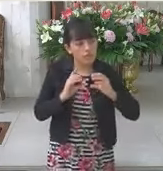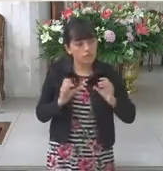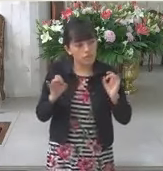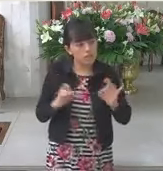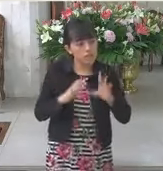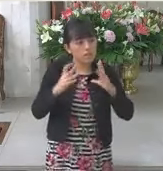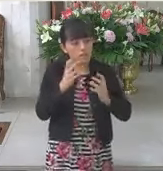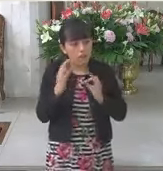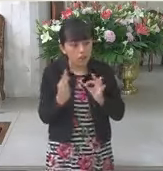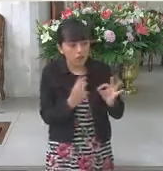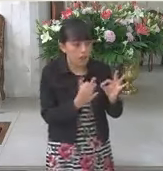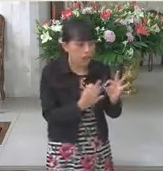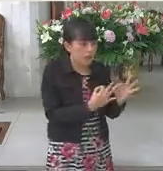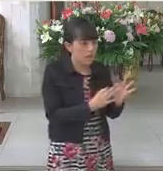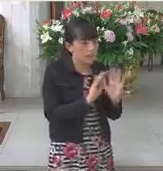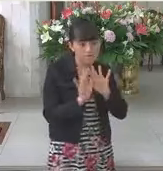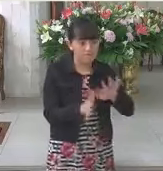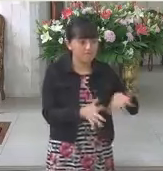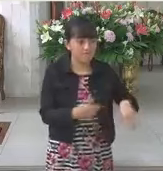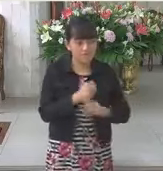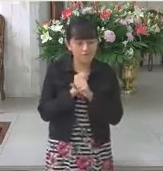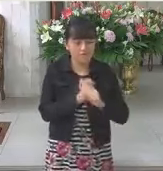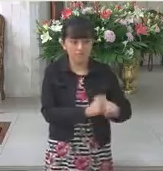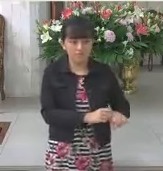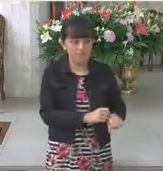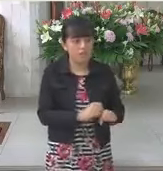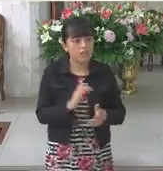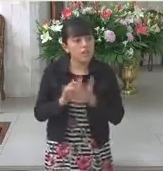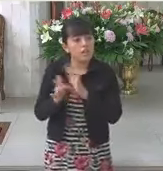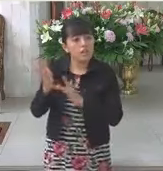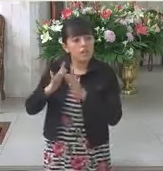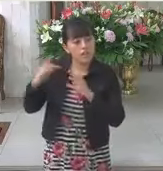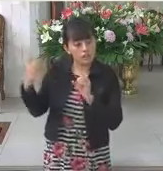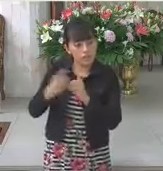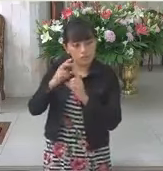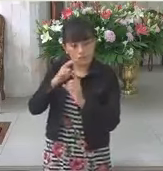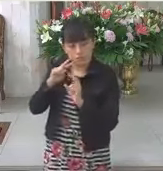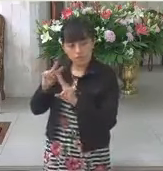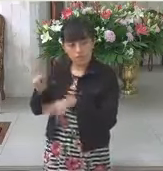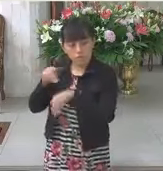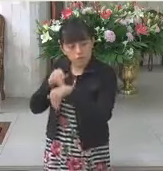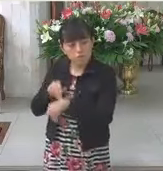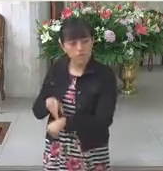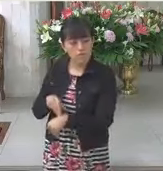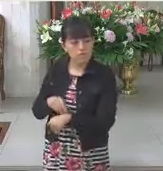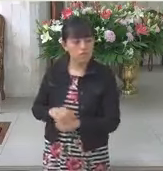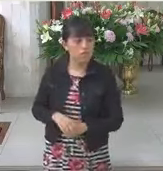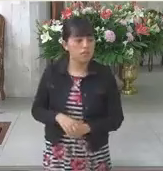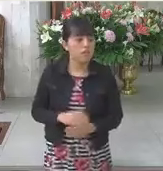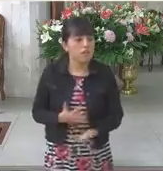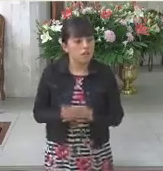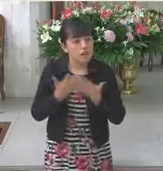debemos decir esto con Claridad solo a Costa de sufrir